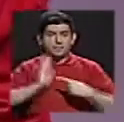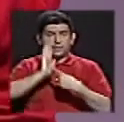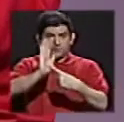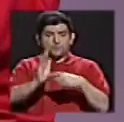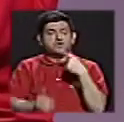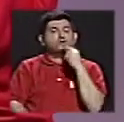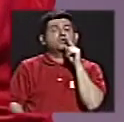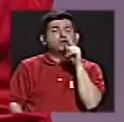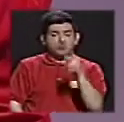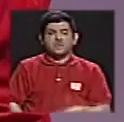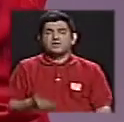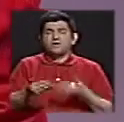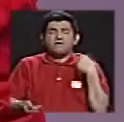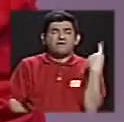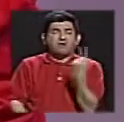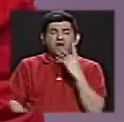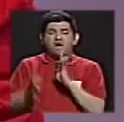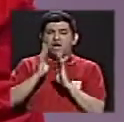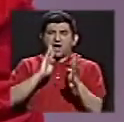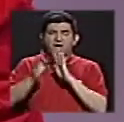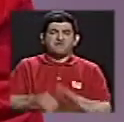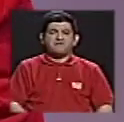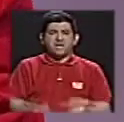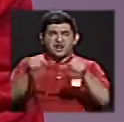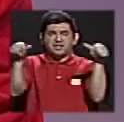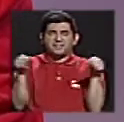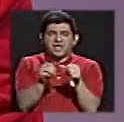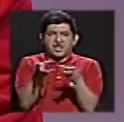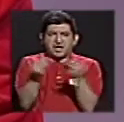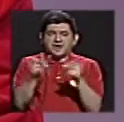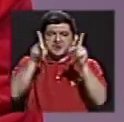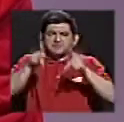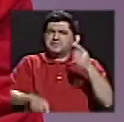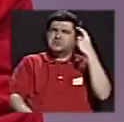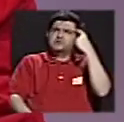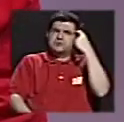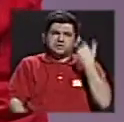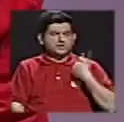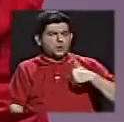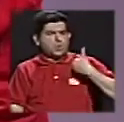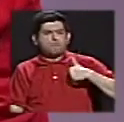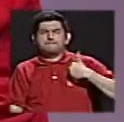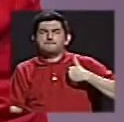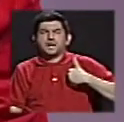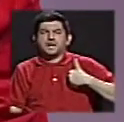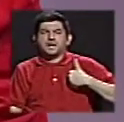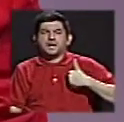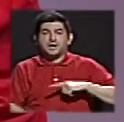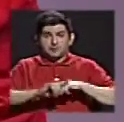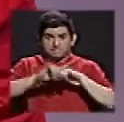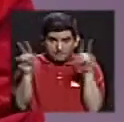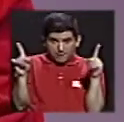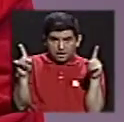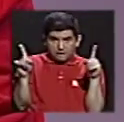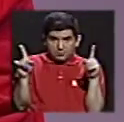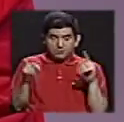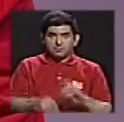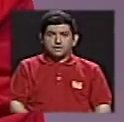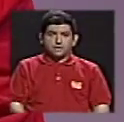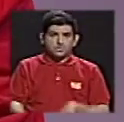lo que vos decís. Casi siempre cuando se habla de un sector productivo, la gente piensa que es el hombre. Pero a la hora en